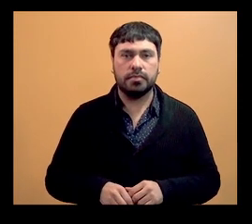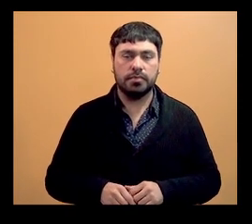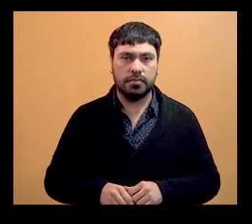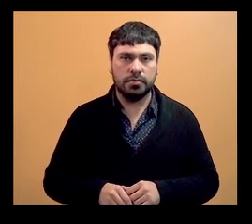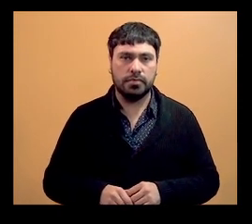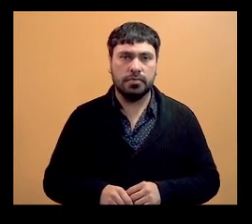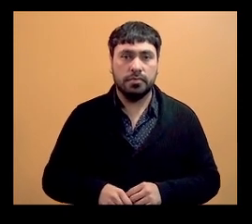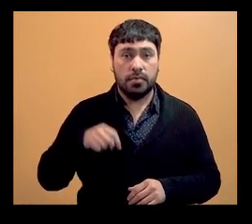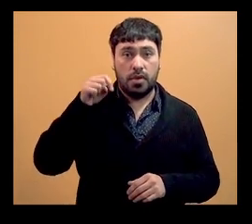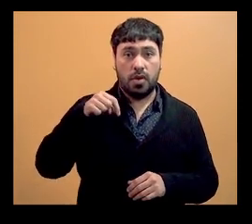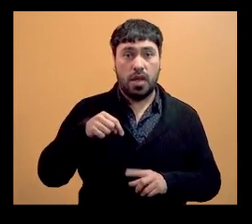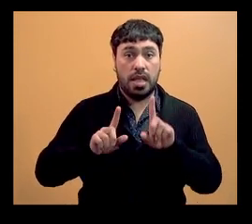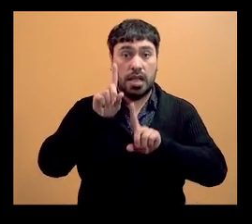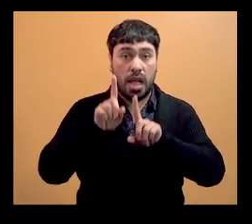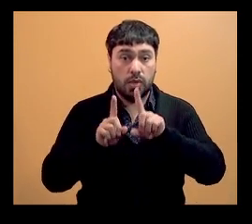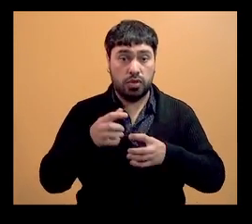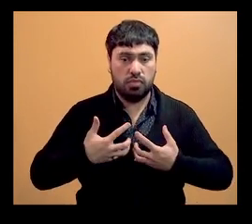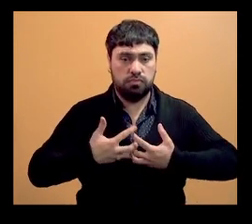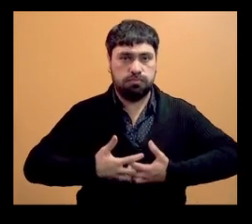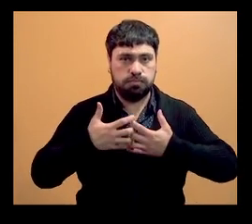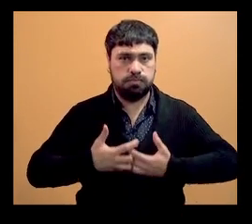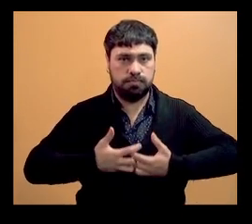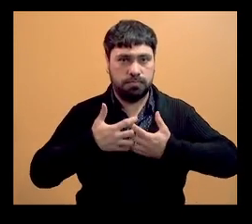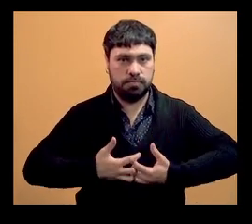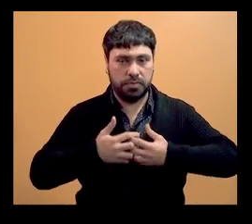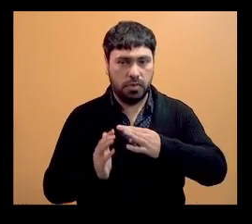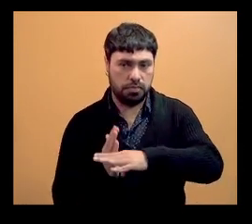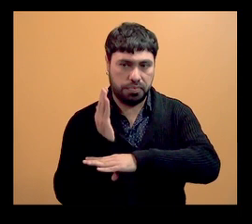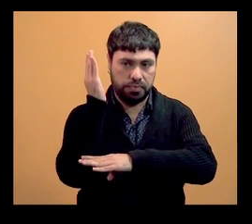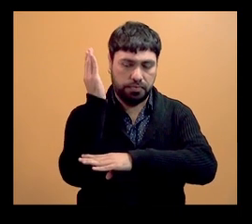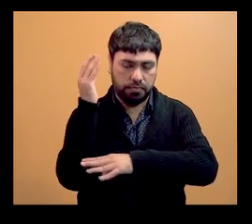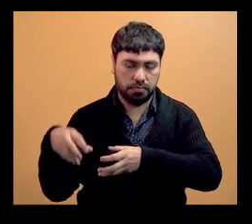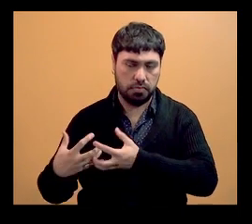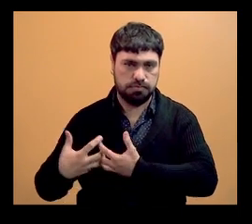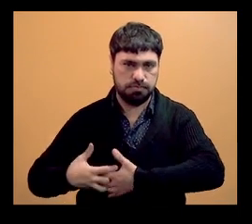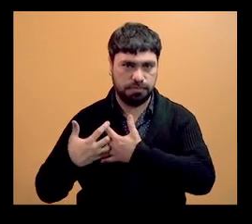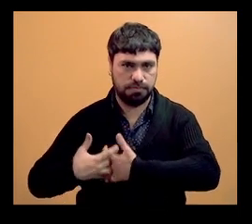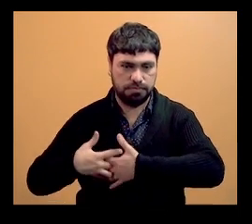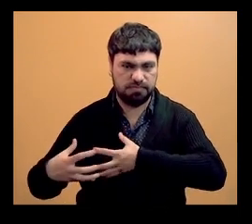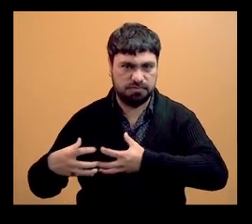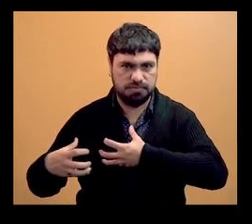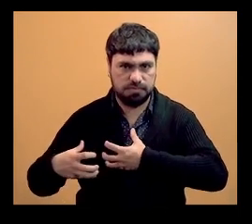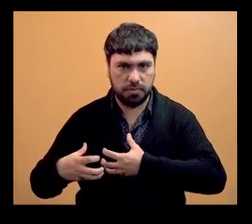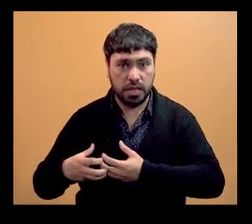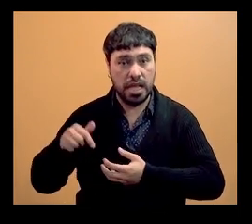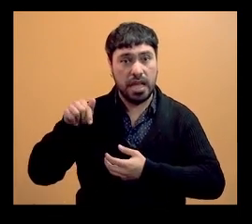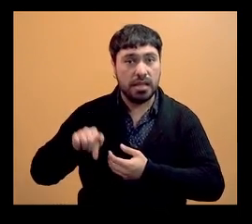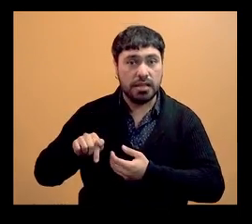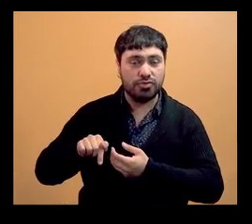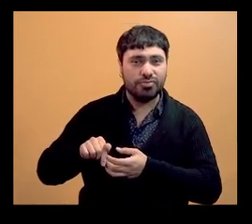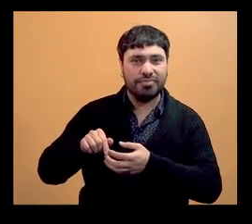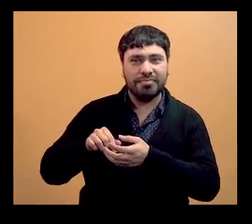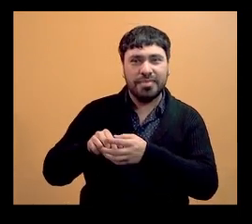partes de los motores de cohetes que se fabrican a un mucho menor costo producto de la impresión en